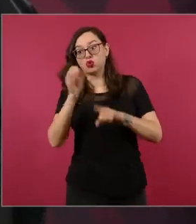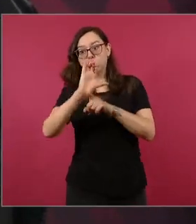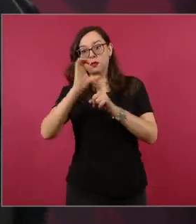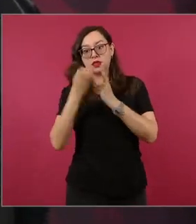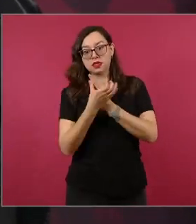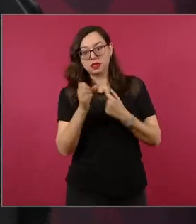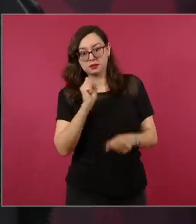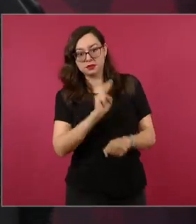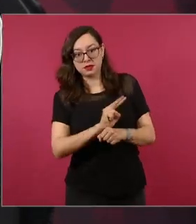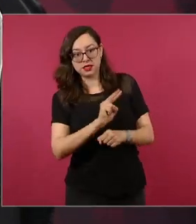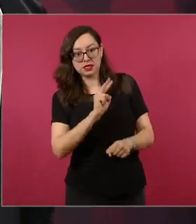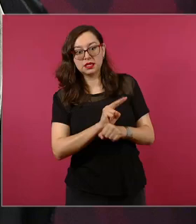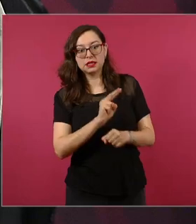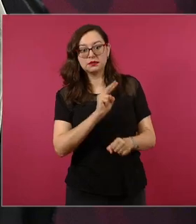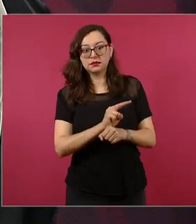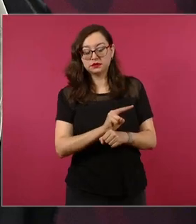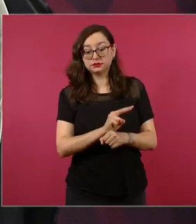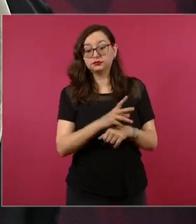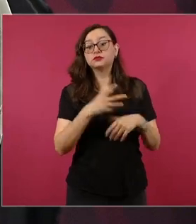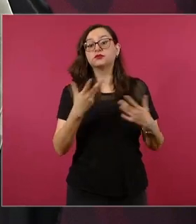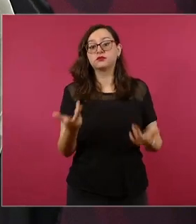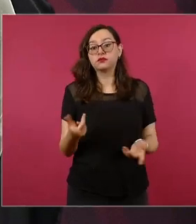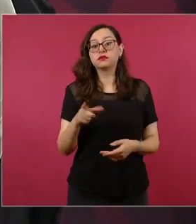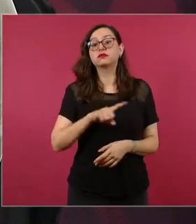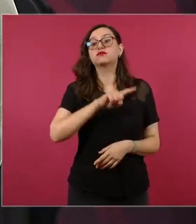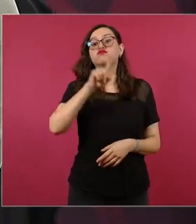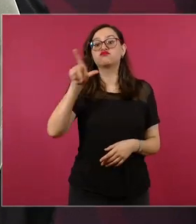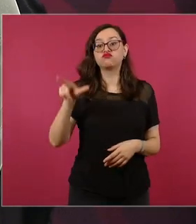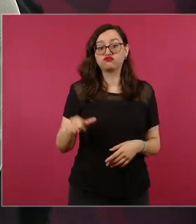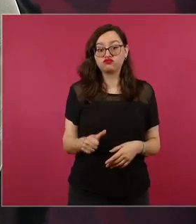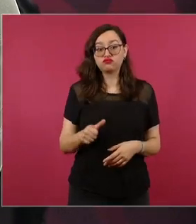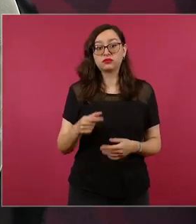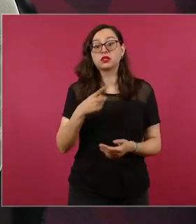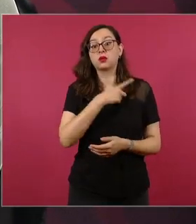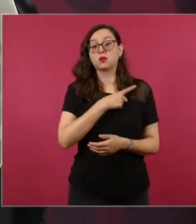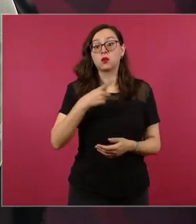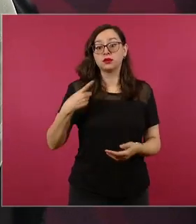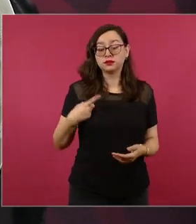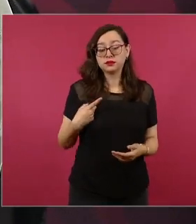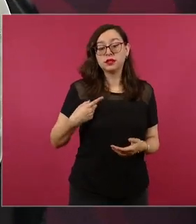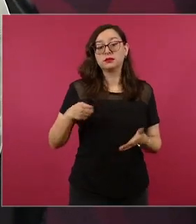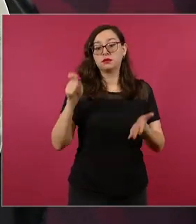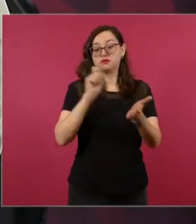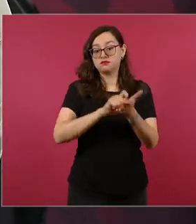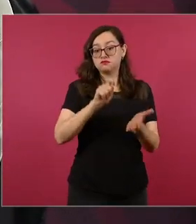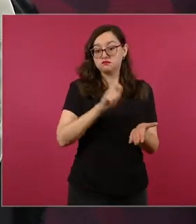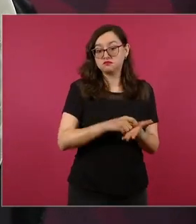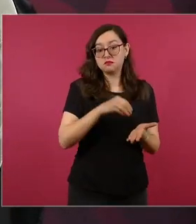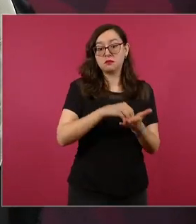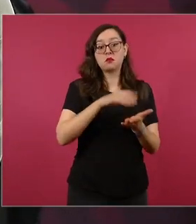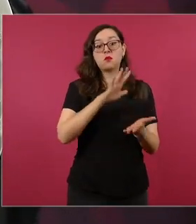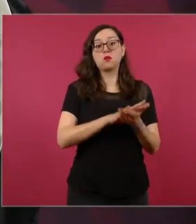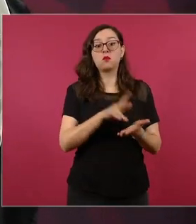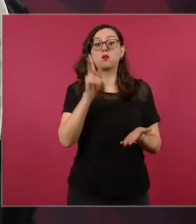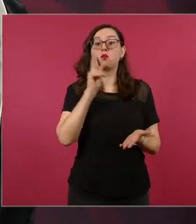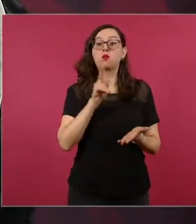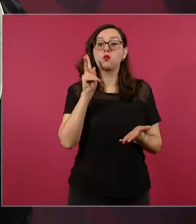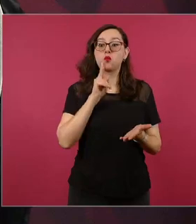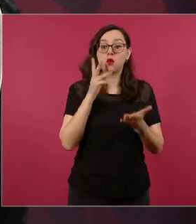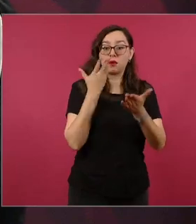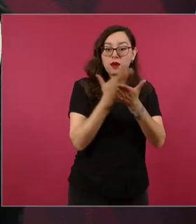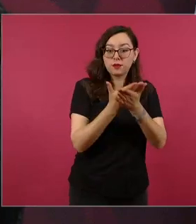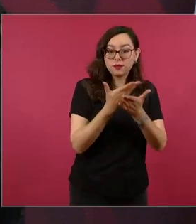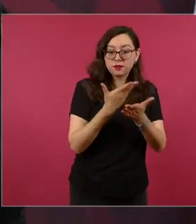y aquí el registro de actividades, con la comprobación del material o servicio que se ha adquirido por concepto,